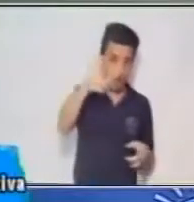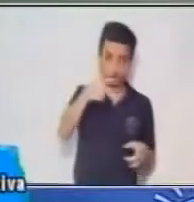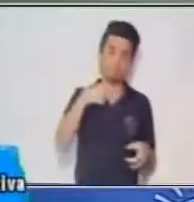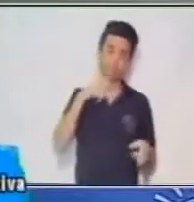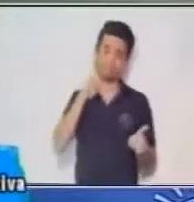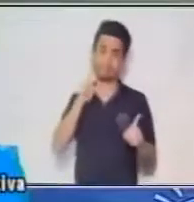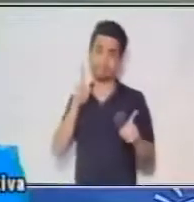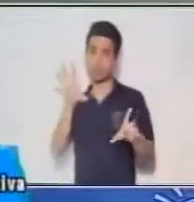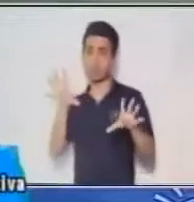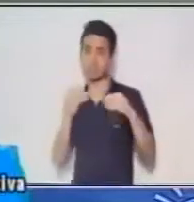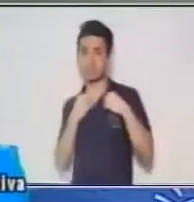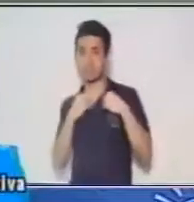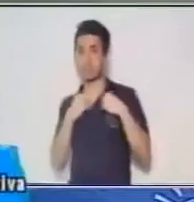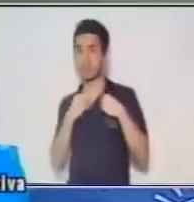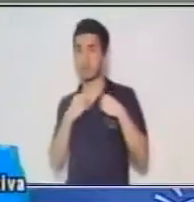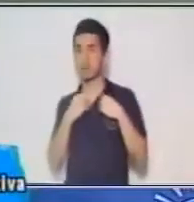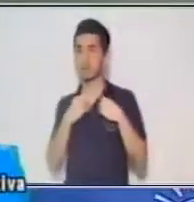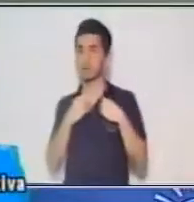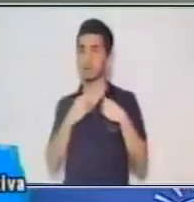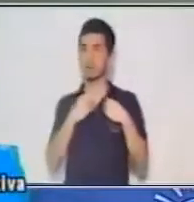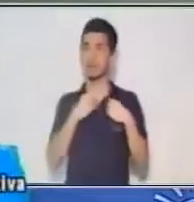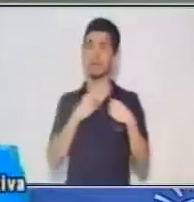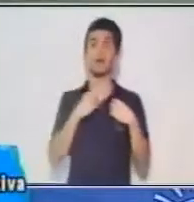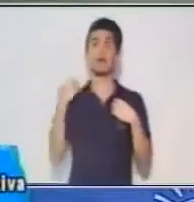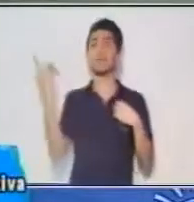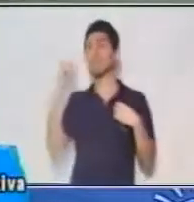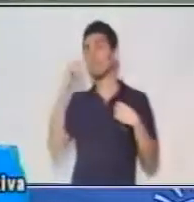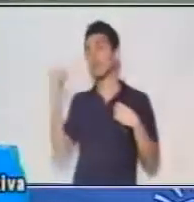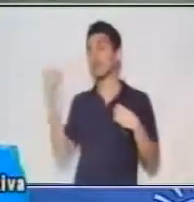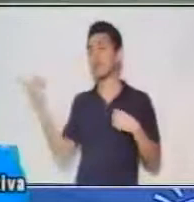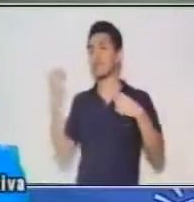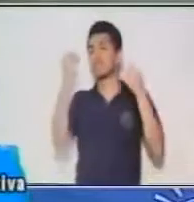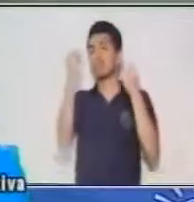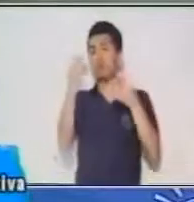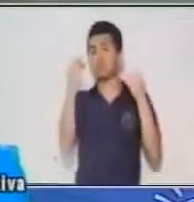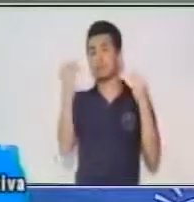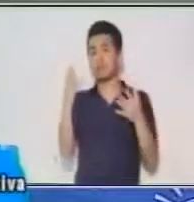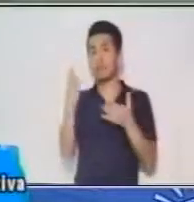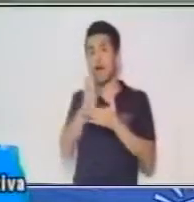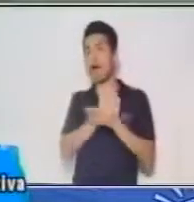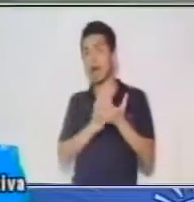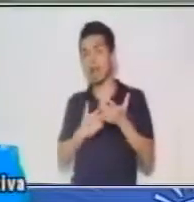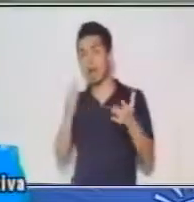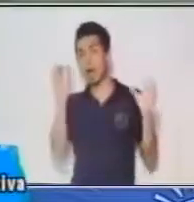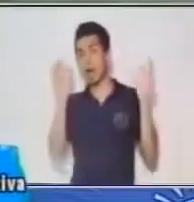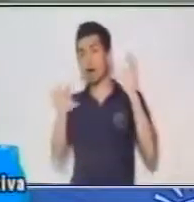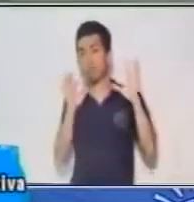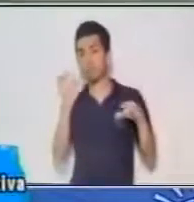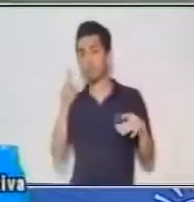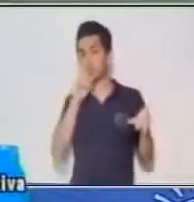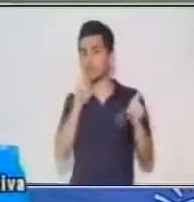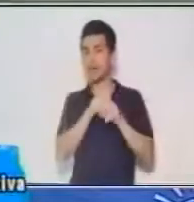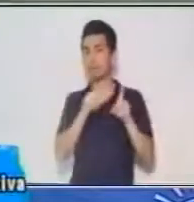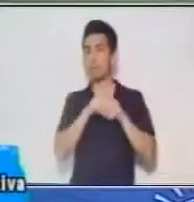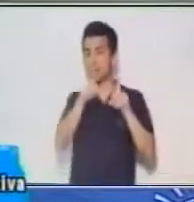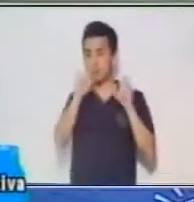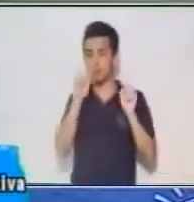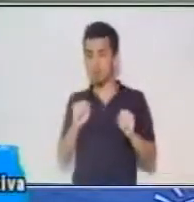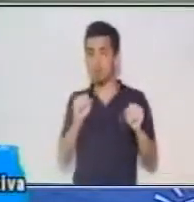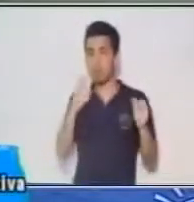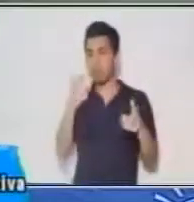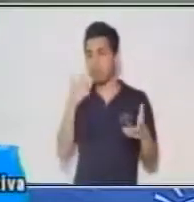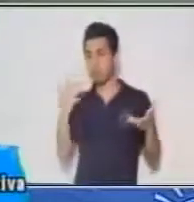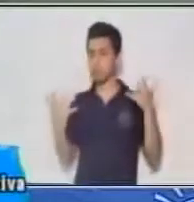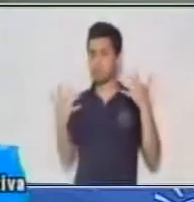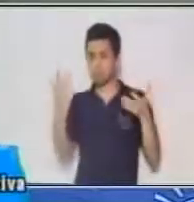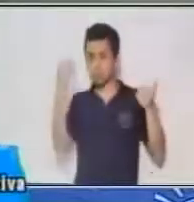afirmando, ¿verdad? Porque aunque sea información, en ocasiones nosotros también tenemos que poner en